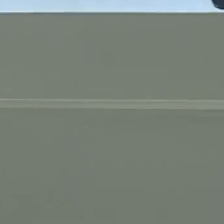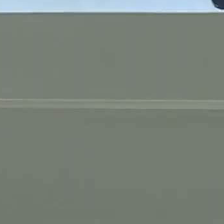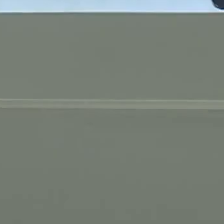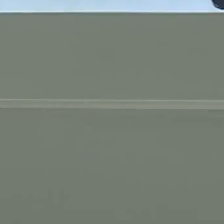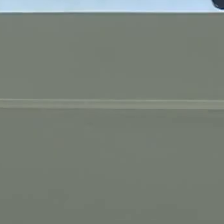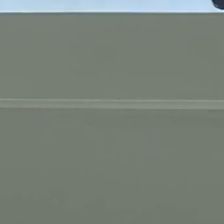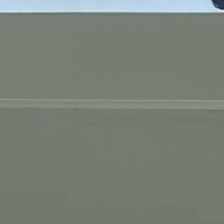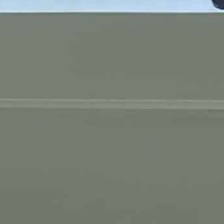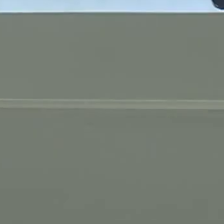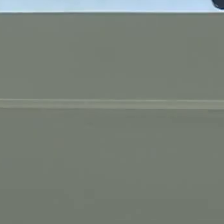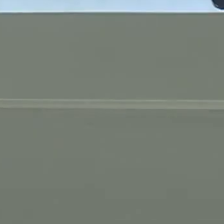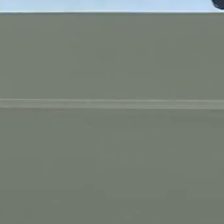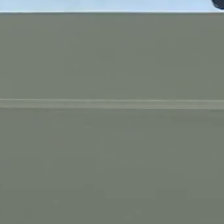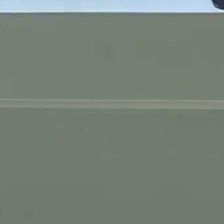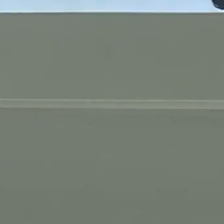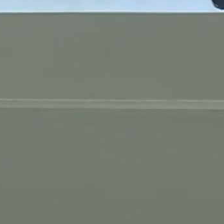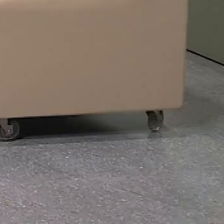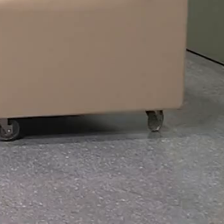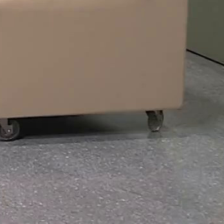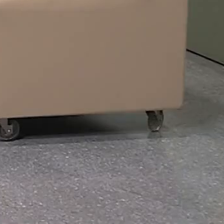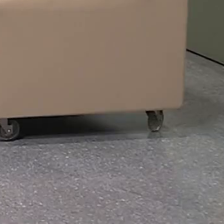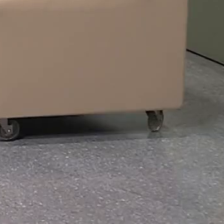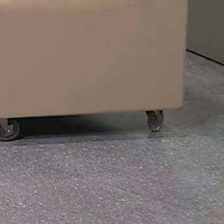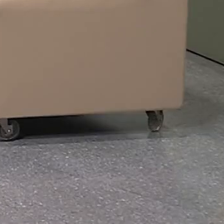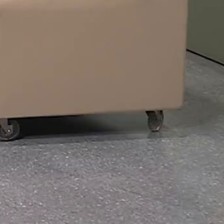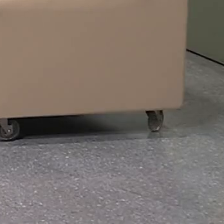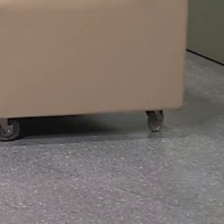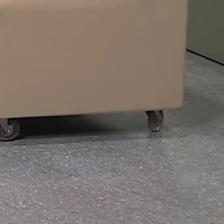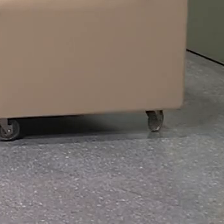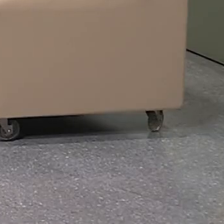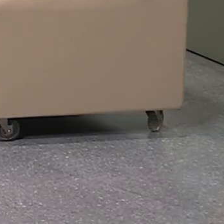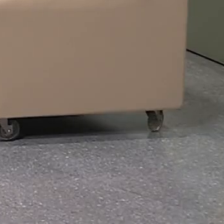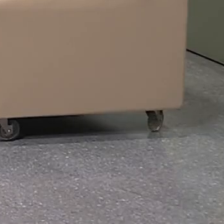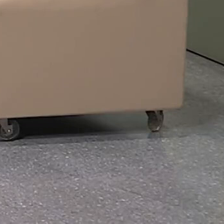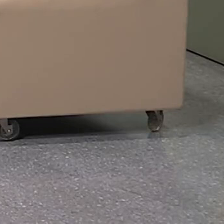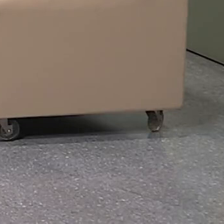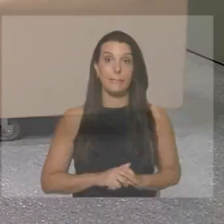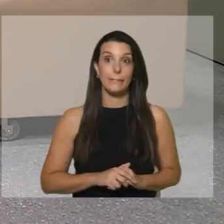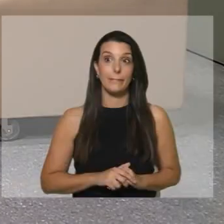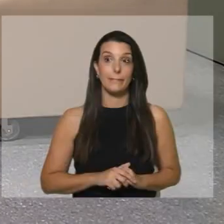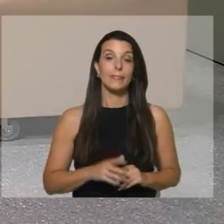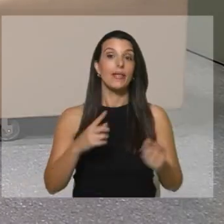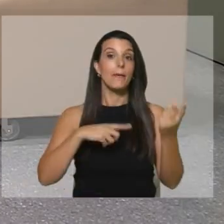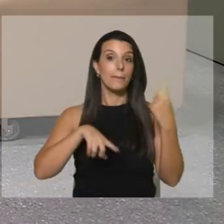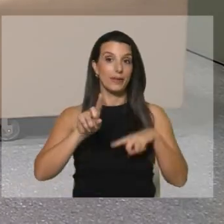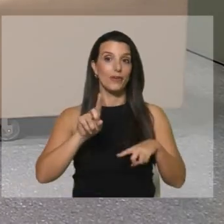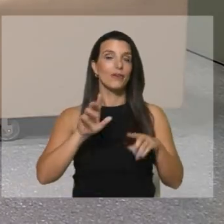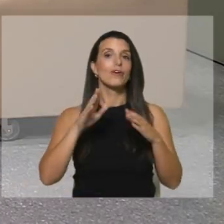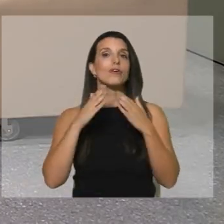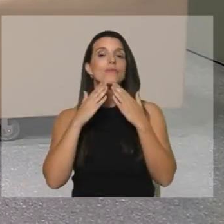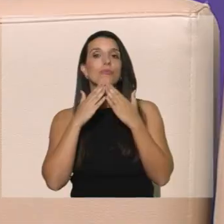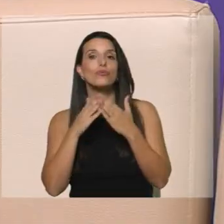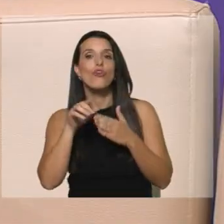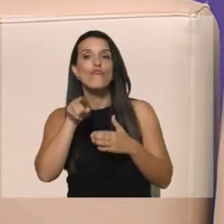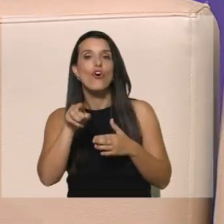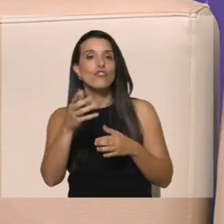le gustó y aprobó esto. Pero la pregunta con respecto a generar un personaje,